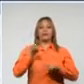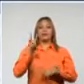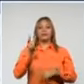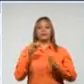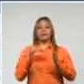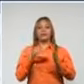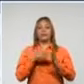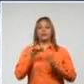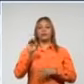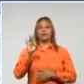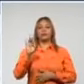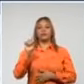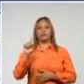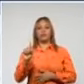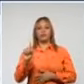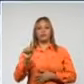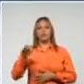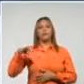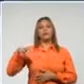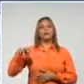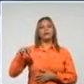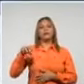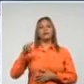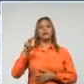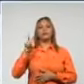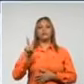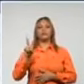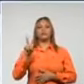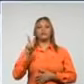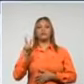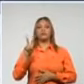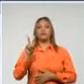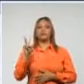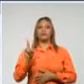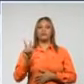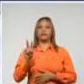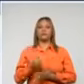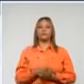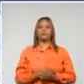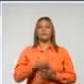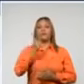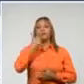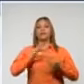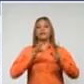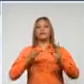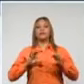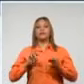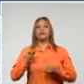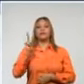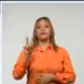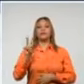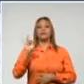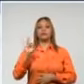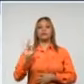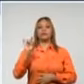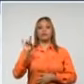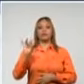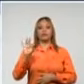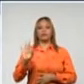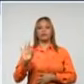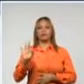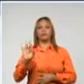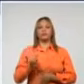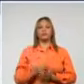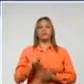3.081, Pinar del Río 222, Artemisa 278, Villa